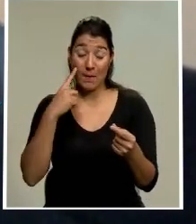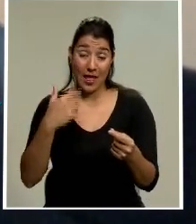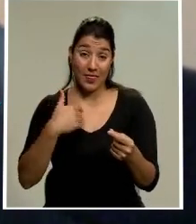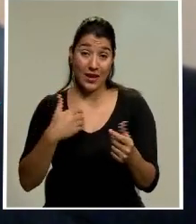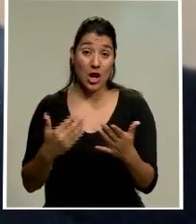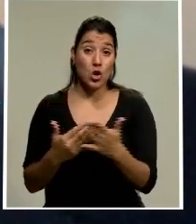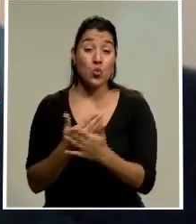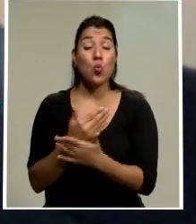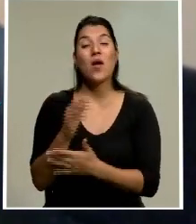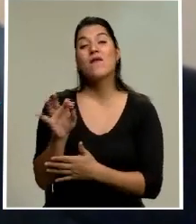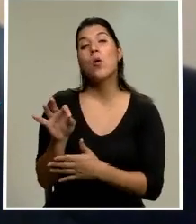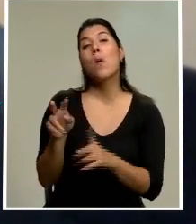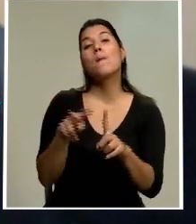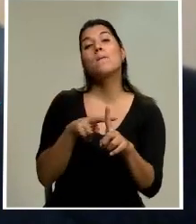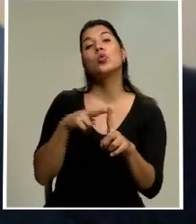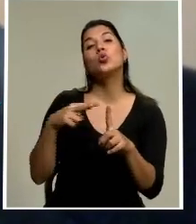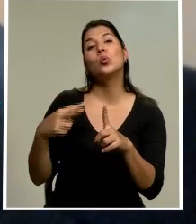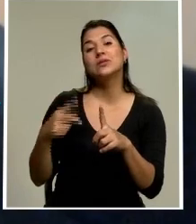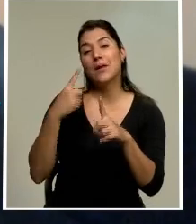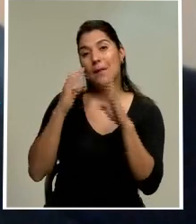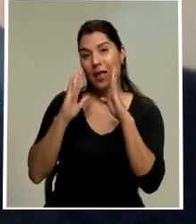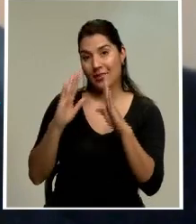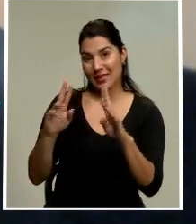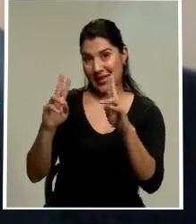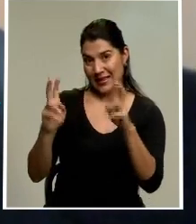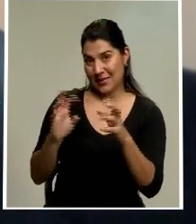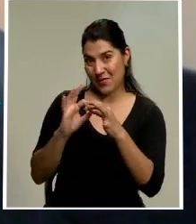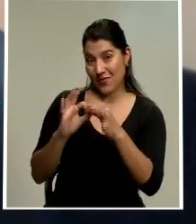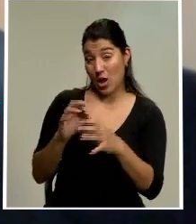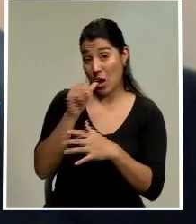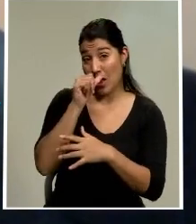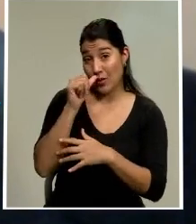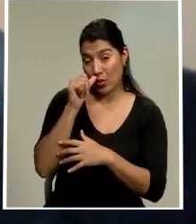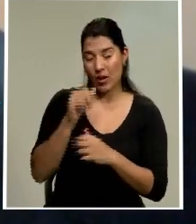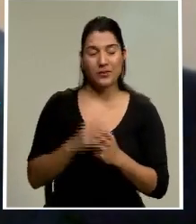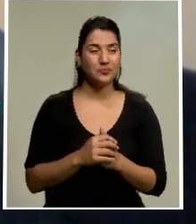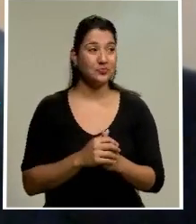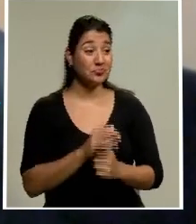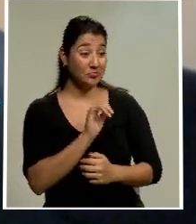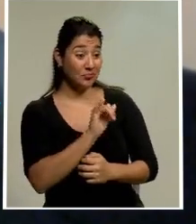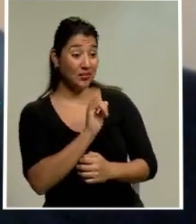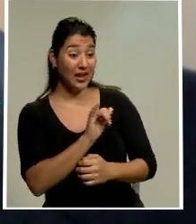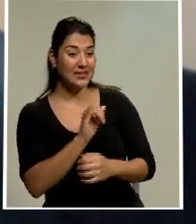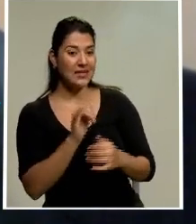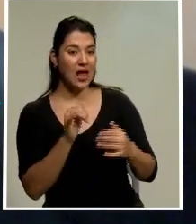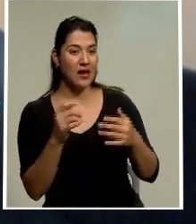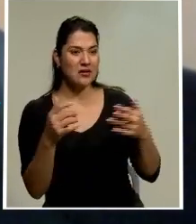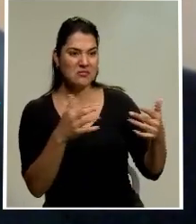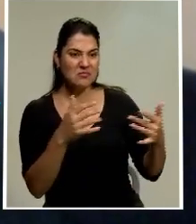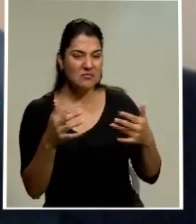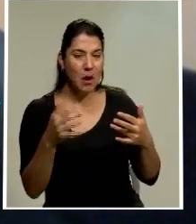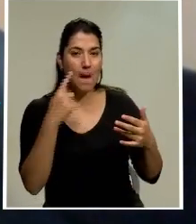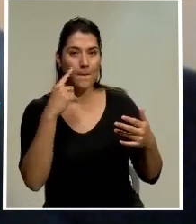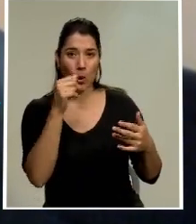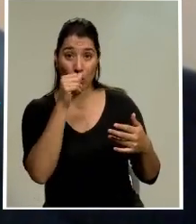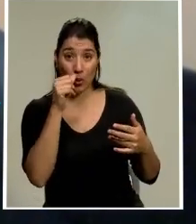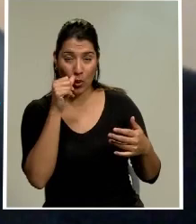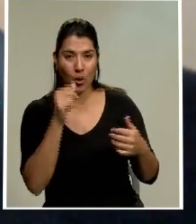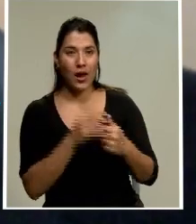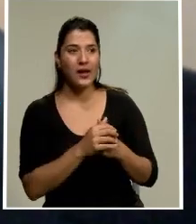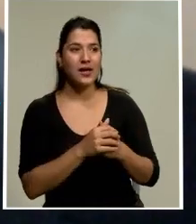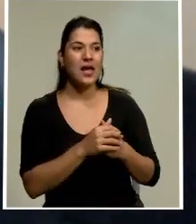enfoque sobre el tema de las drogas. En esa guerra contra las drogas, los latinoamericanos ponemos los